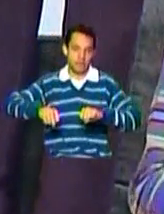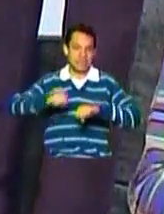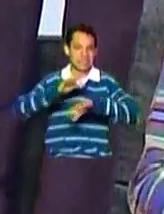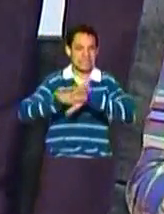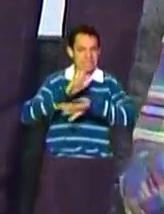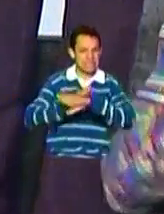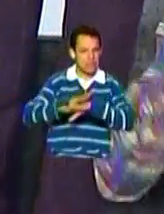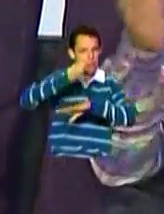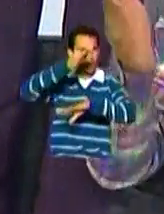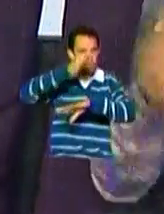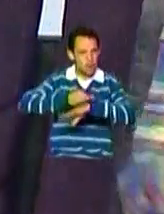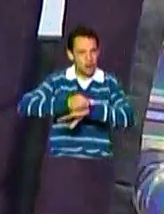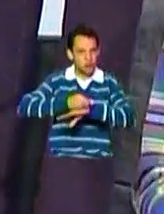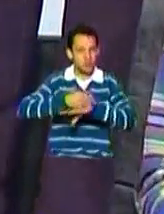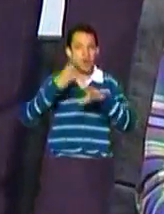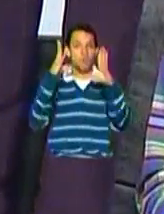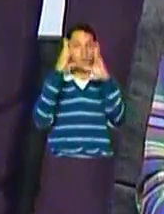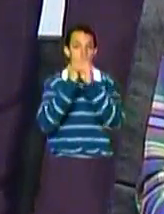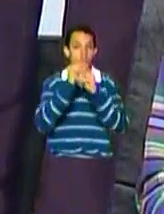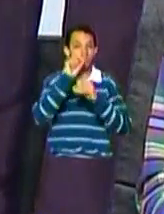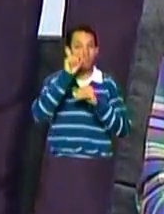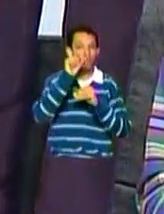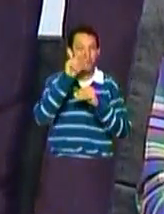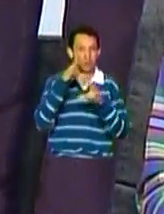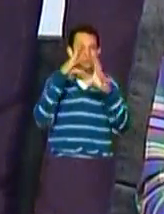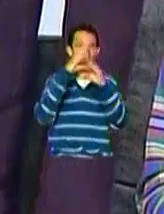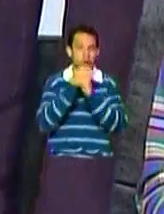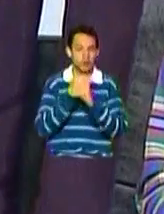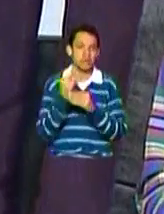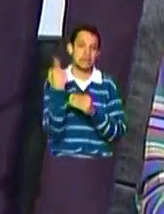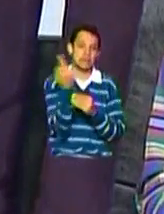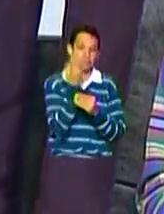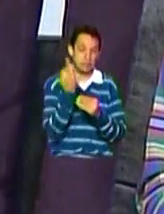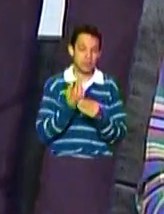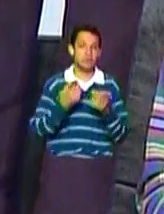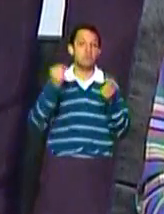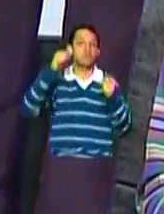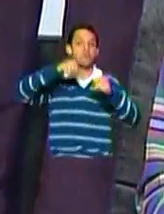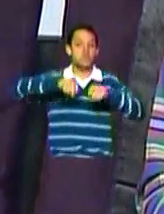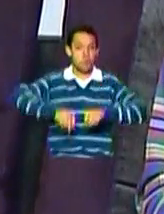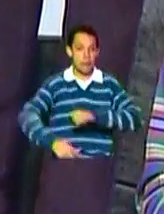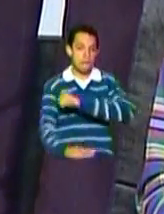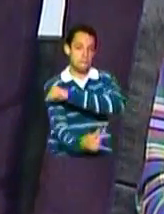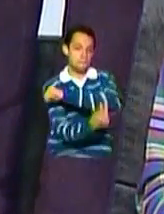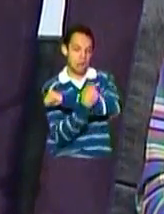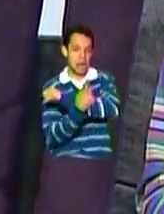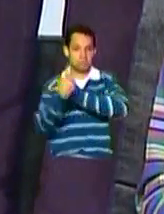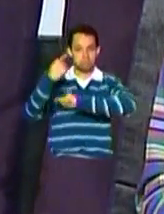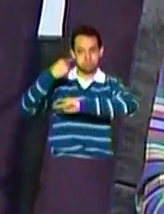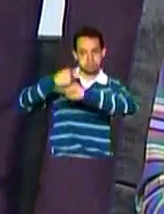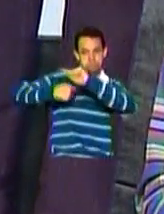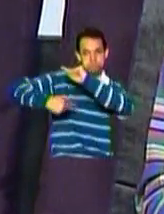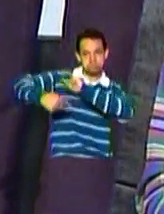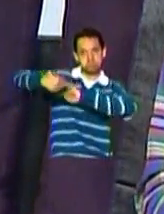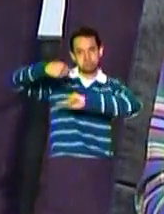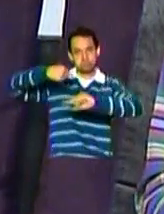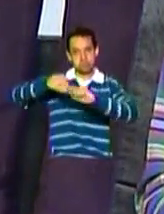a las 11 de la noche, con los horarios de diferencia de cada país, ustedes nos pueden ver a través de internet